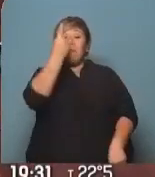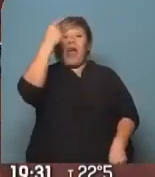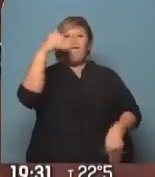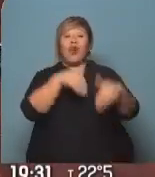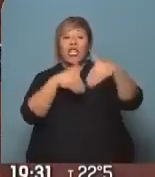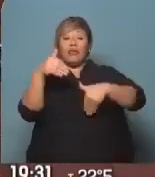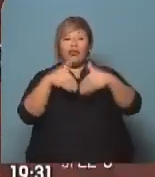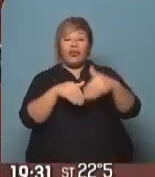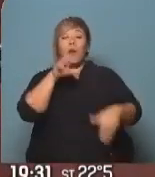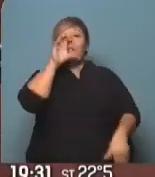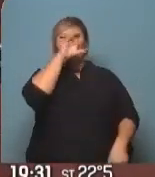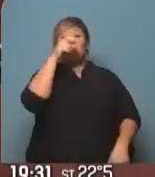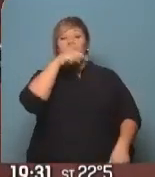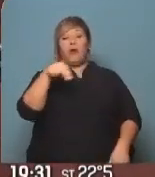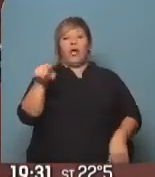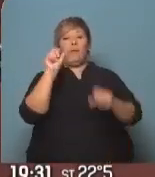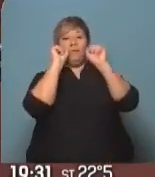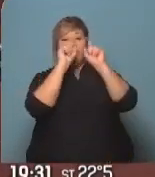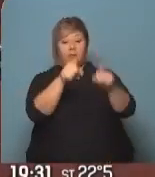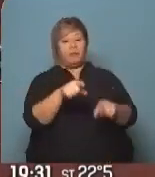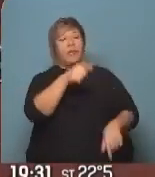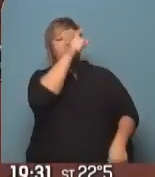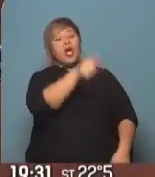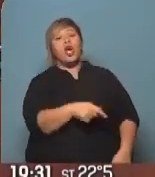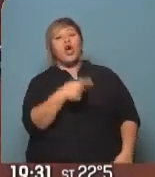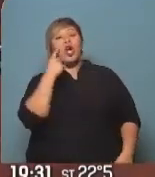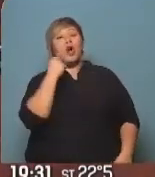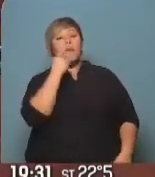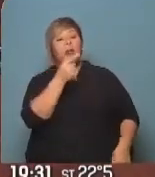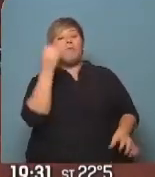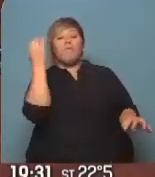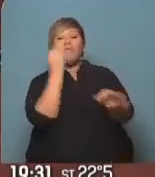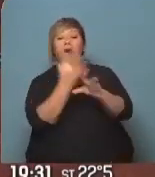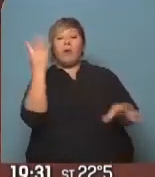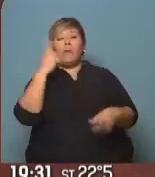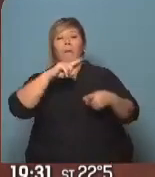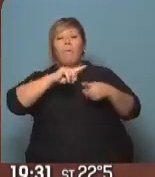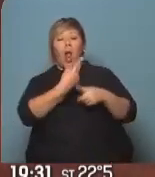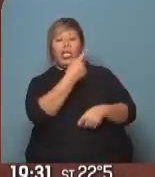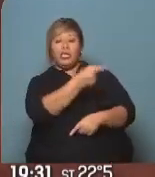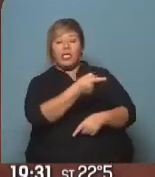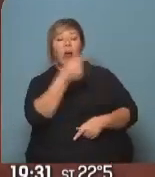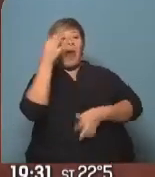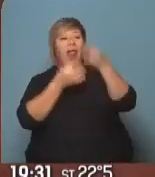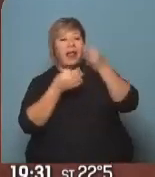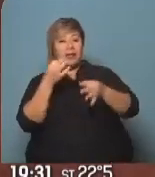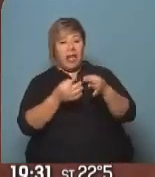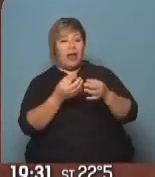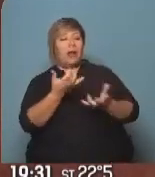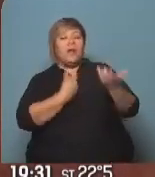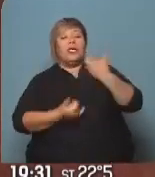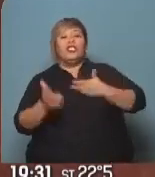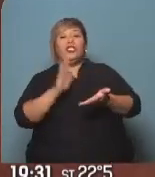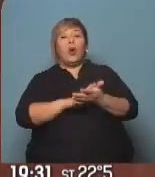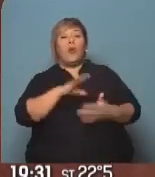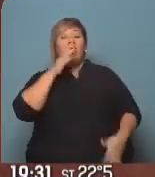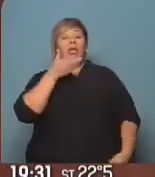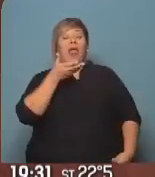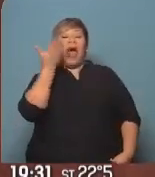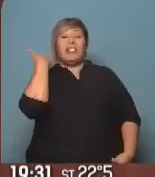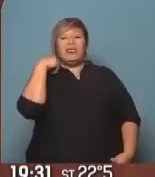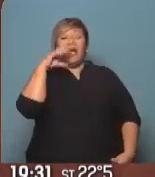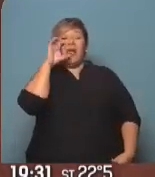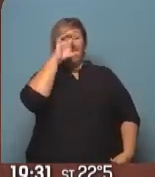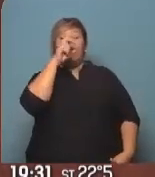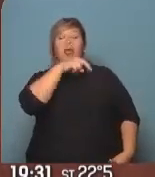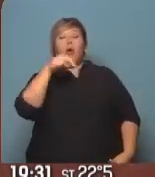D'Alessandro, presidente de la Sociedad Argentina de Análisis Político, justamente para analizar qué fue lo que sucedió, por ejemplo, en Neuquén ayer, donde vuelve a ganar una fuerza que hace